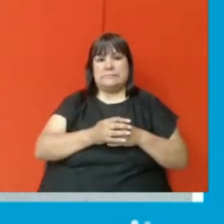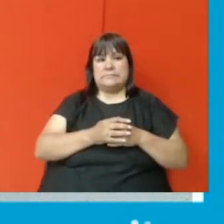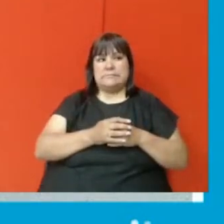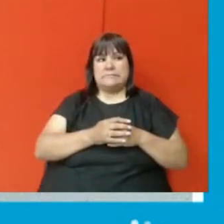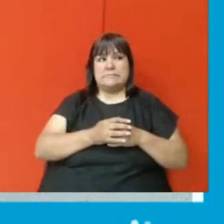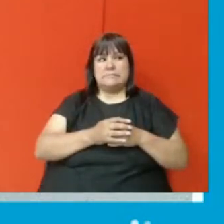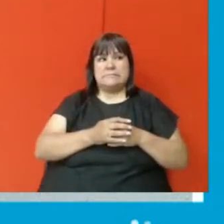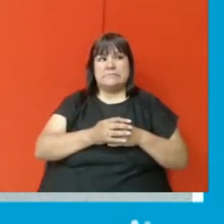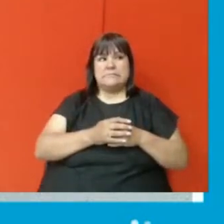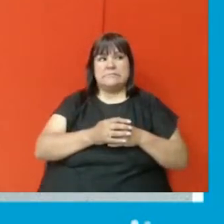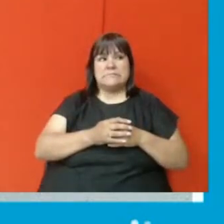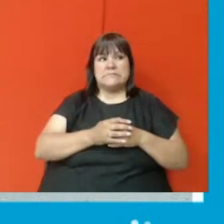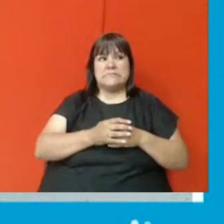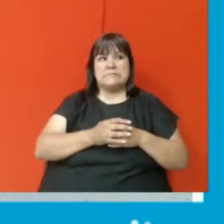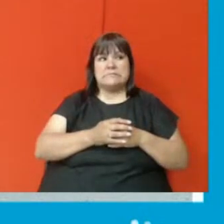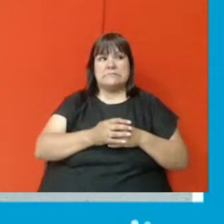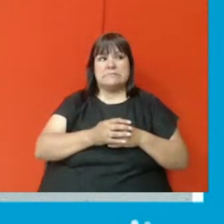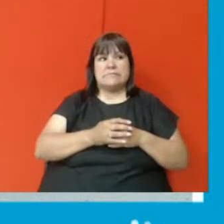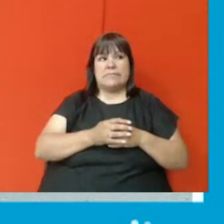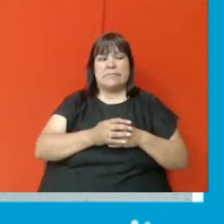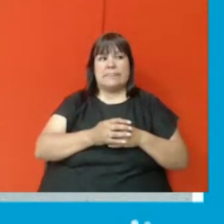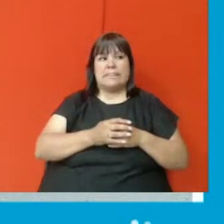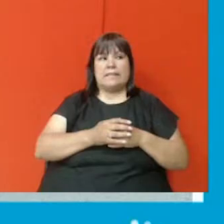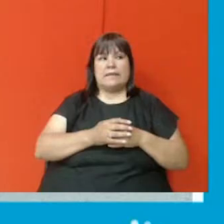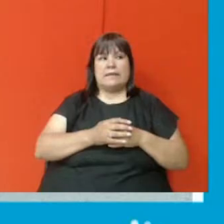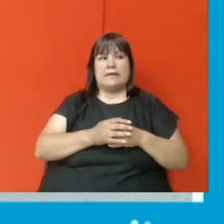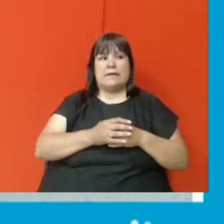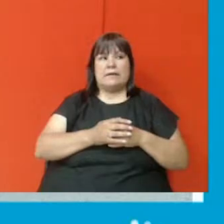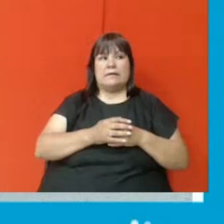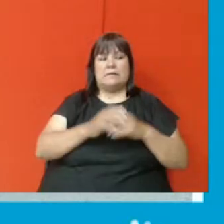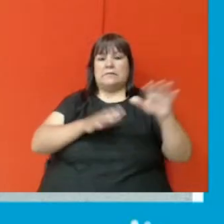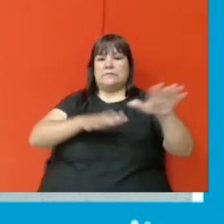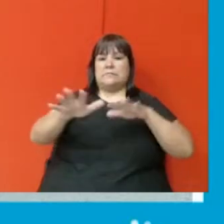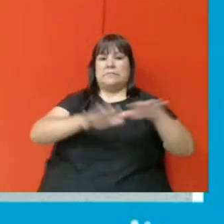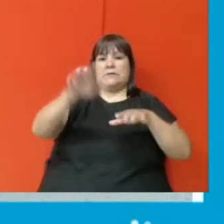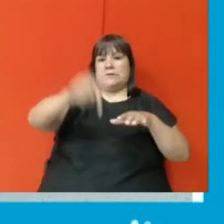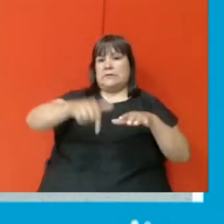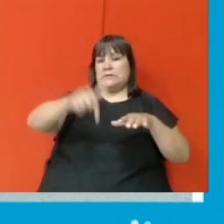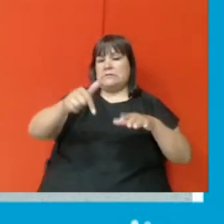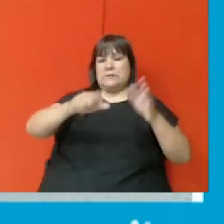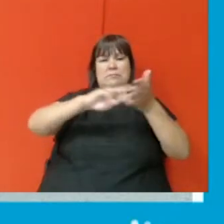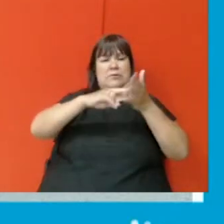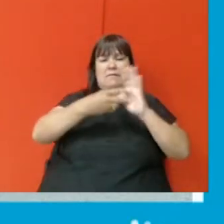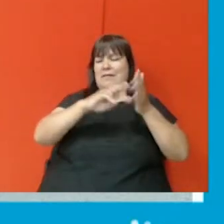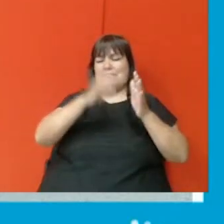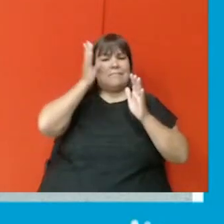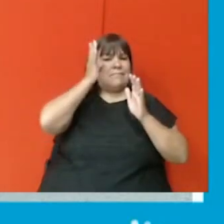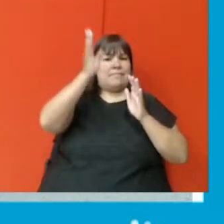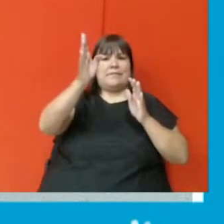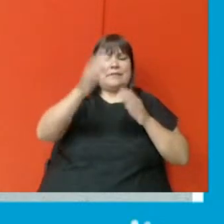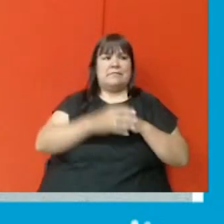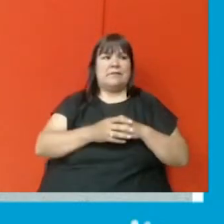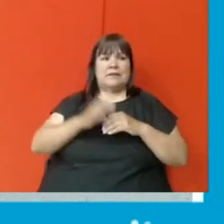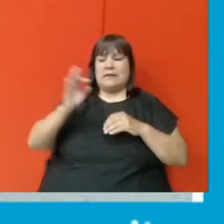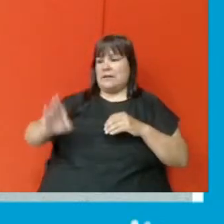hay un montonazo de cosas que en este momento debe ser un problema muy grande, porque para que en el